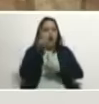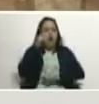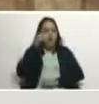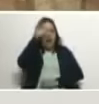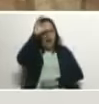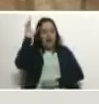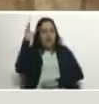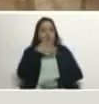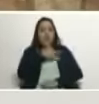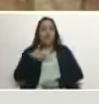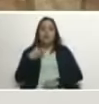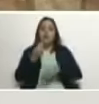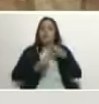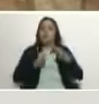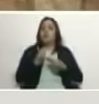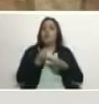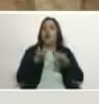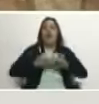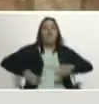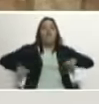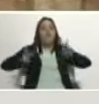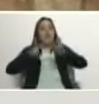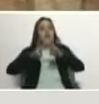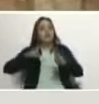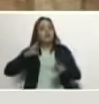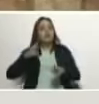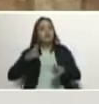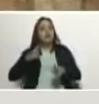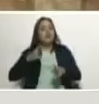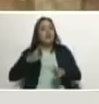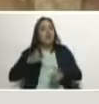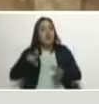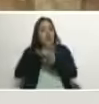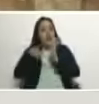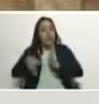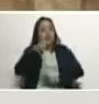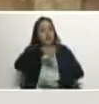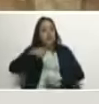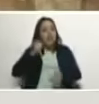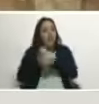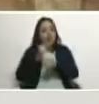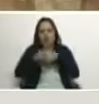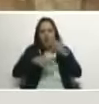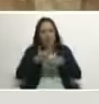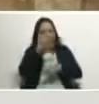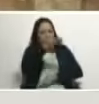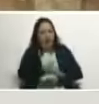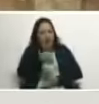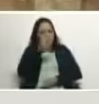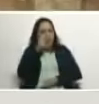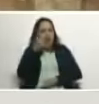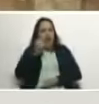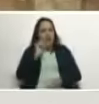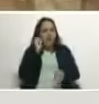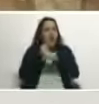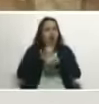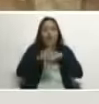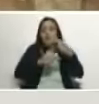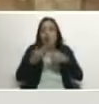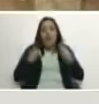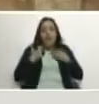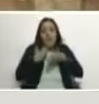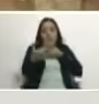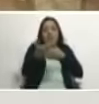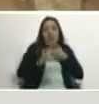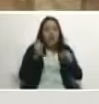tratando de enarbolar los derechos laborales de los trabajadores venezolanos cuando nunca ha trabajado. Jamás ha trabajado. En su vida ha trabajado.